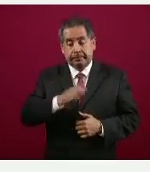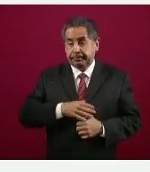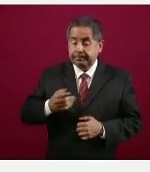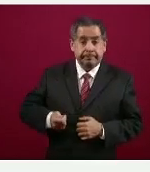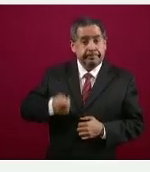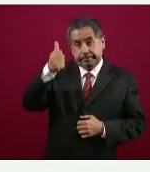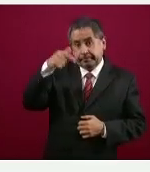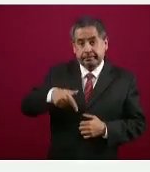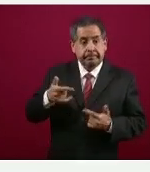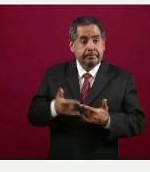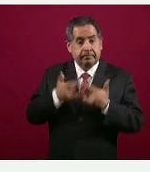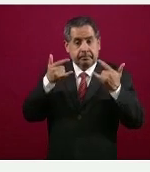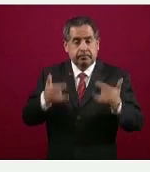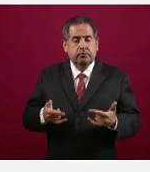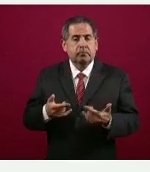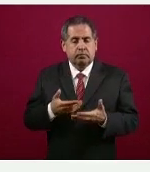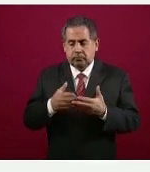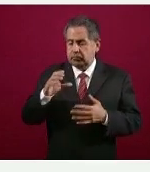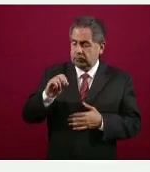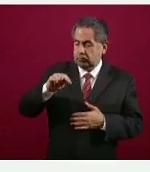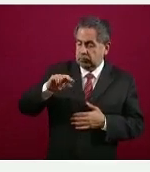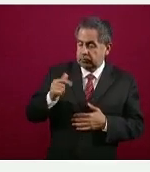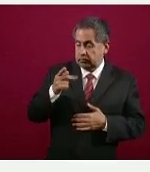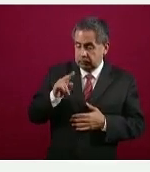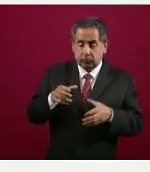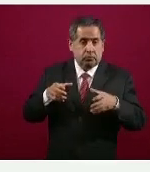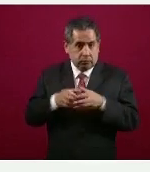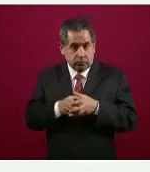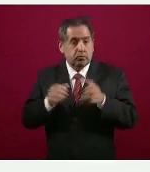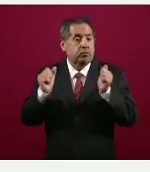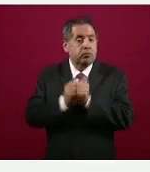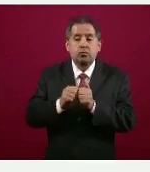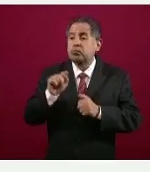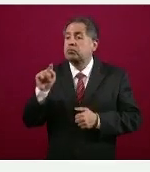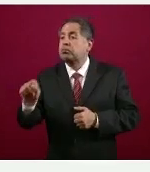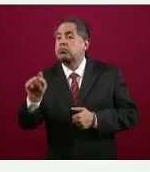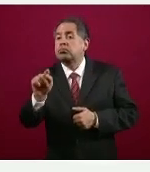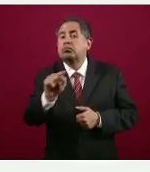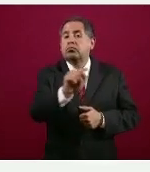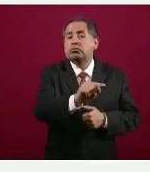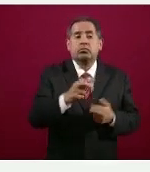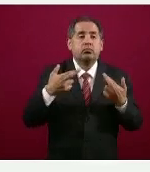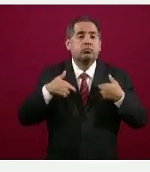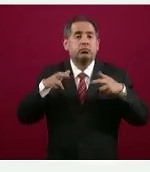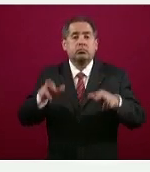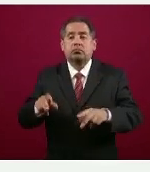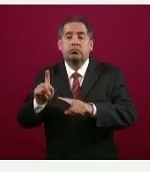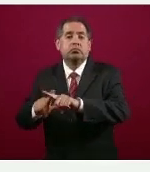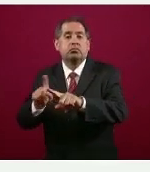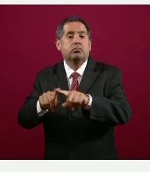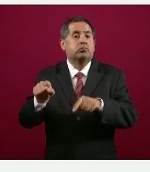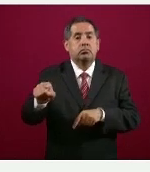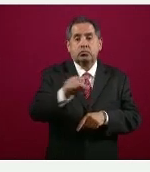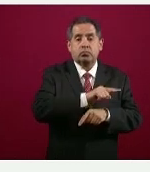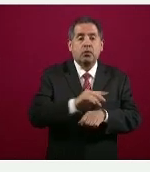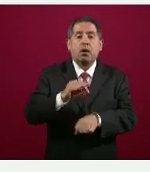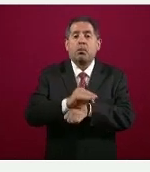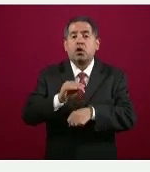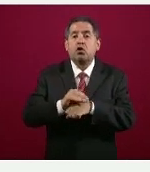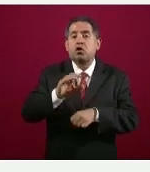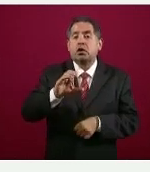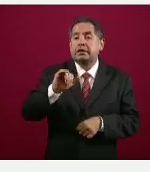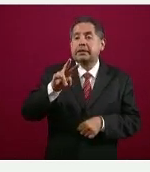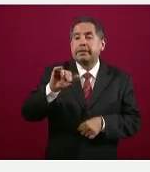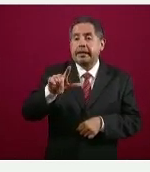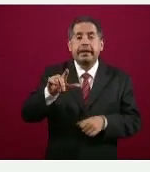no únicamente participa gente de la CONAGUA, sino también todos los representantes estatales de los comités nacionales de protección civil, y